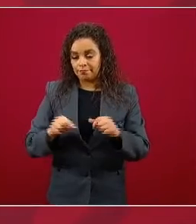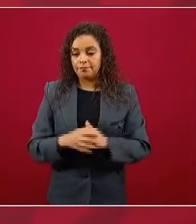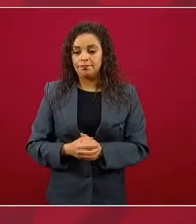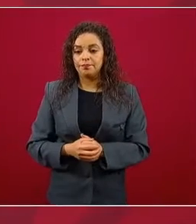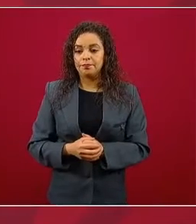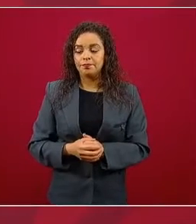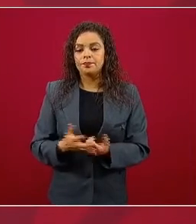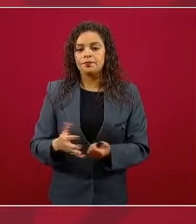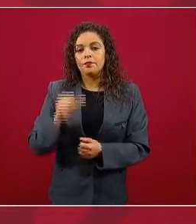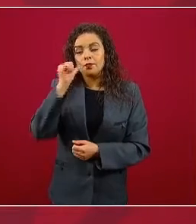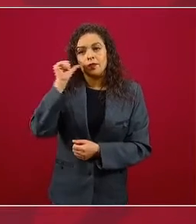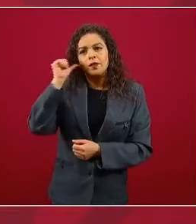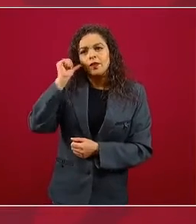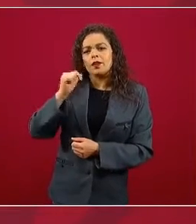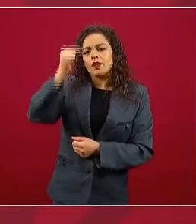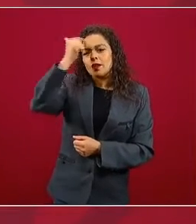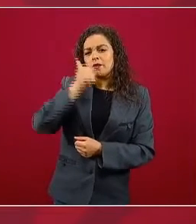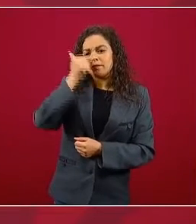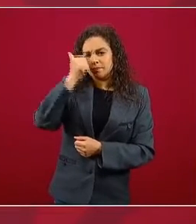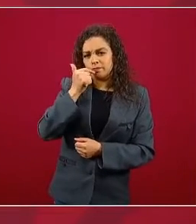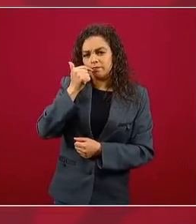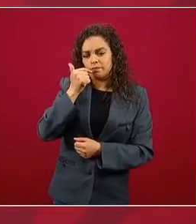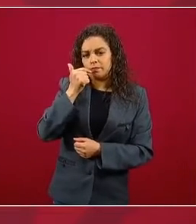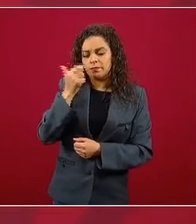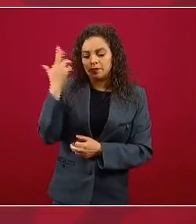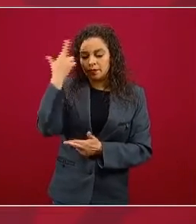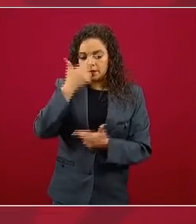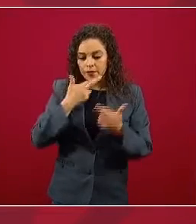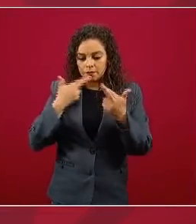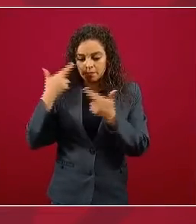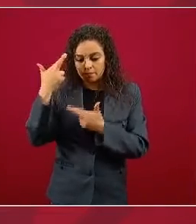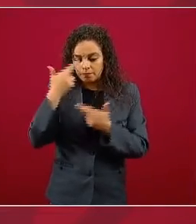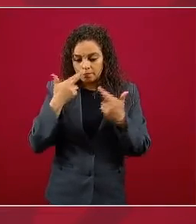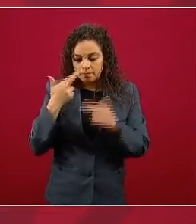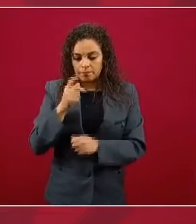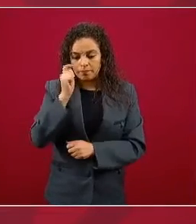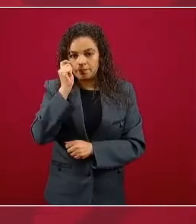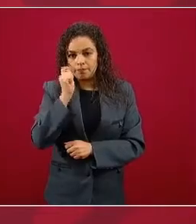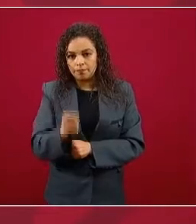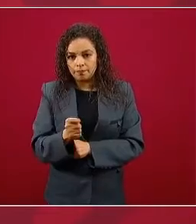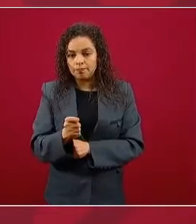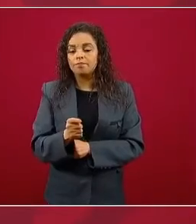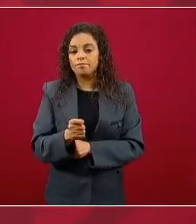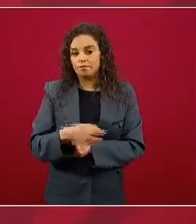anoche hicimos una evaluación de la situación de la pandemia